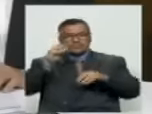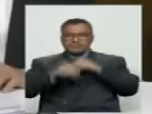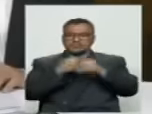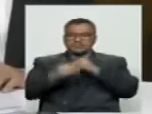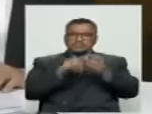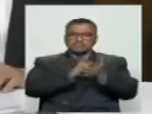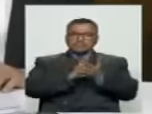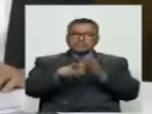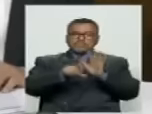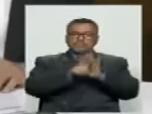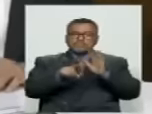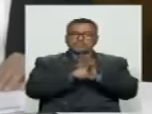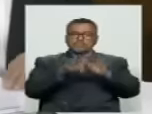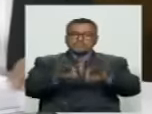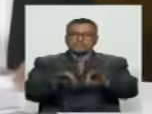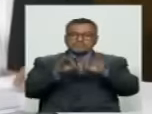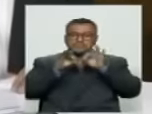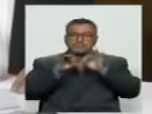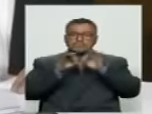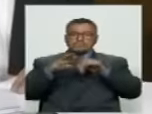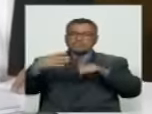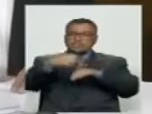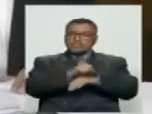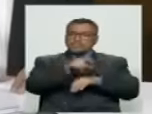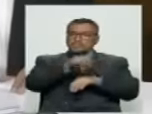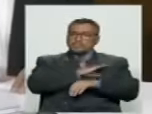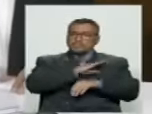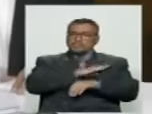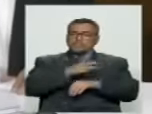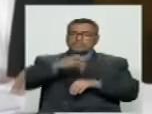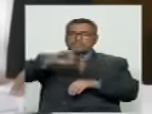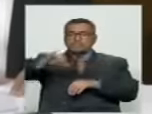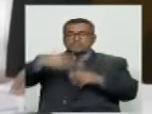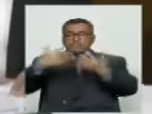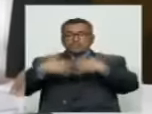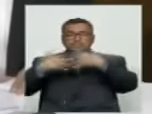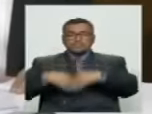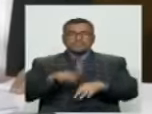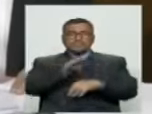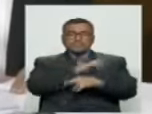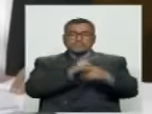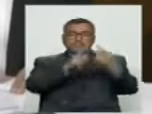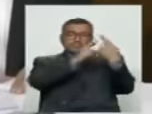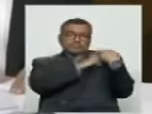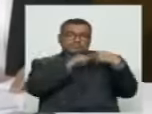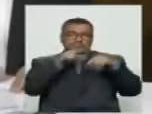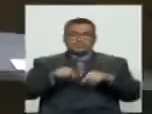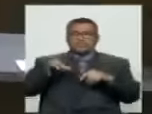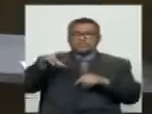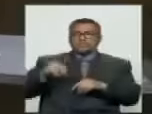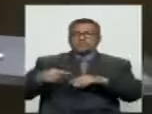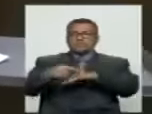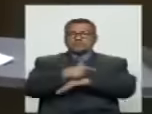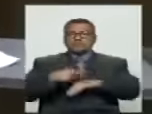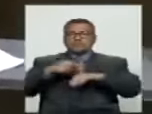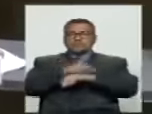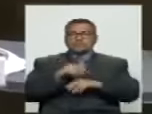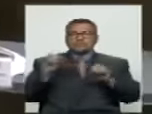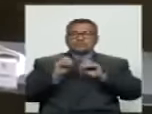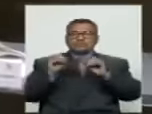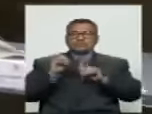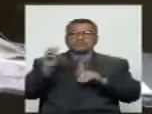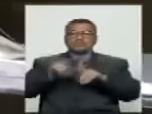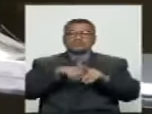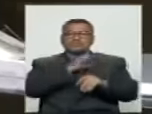previsto en la ley especial. Para obtener personalidad jurídica, los representantes de la organización no gubernamental u